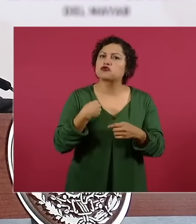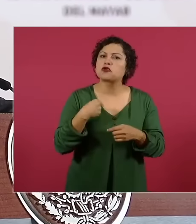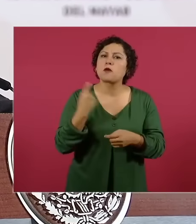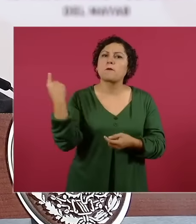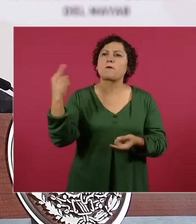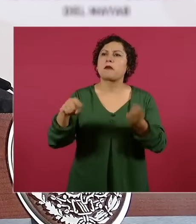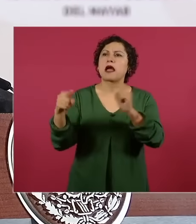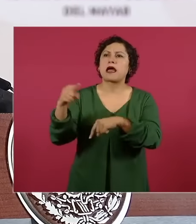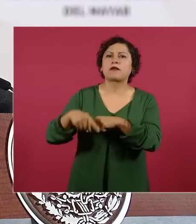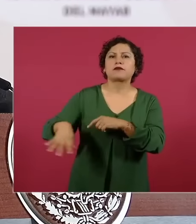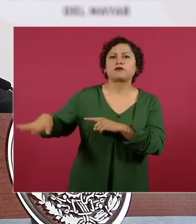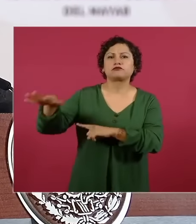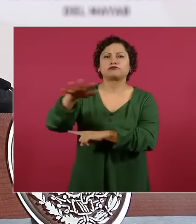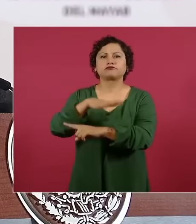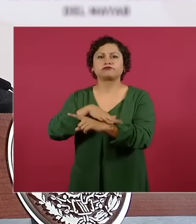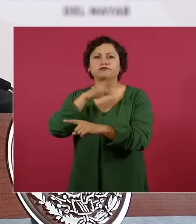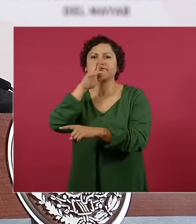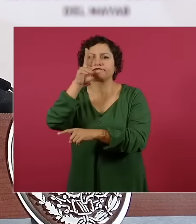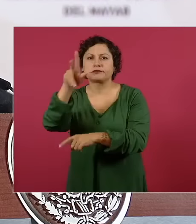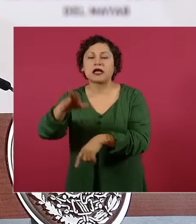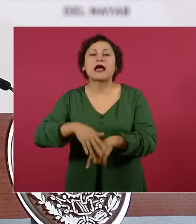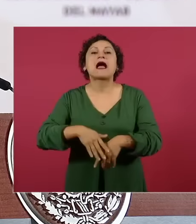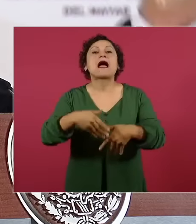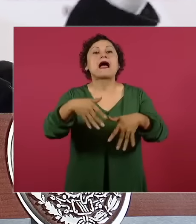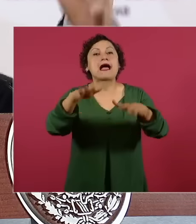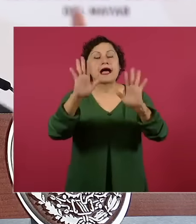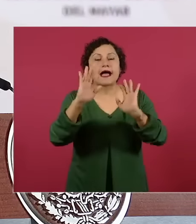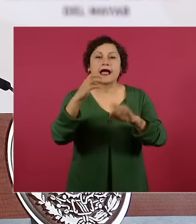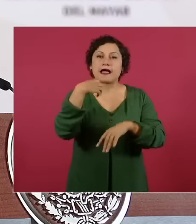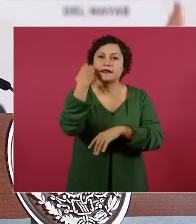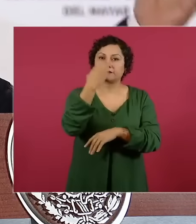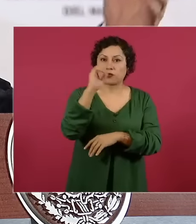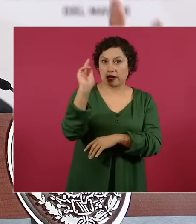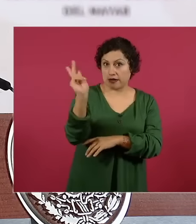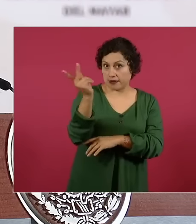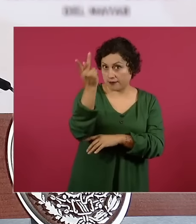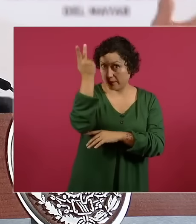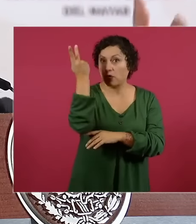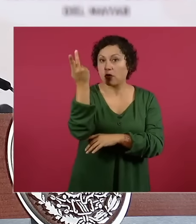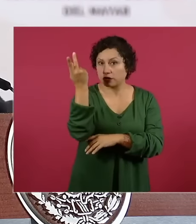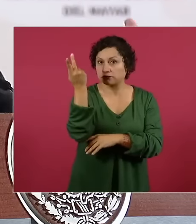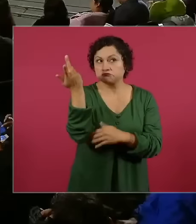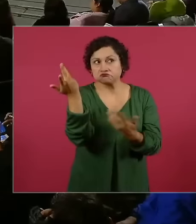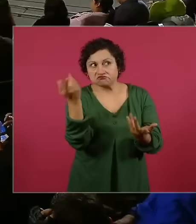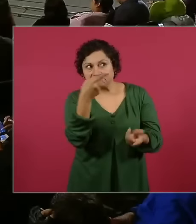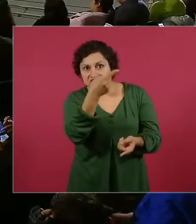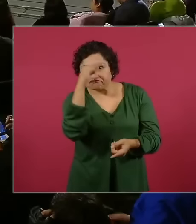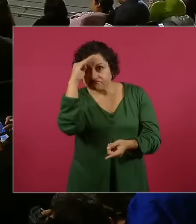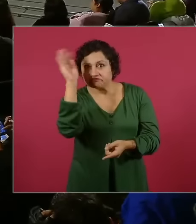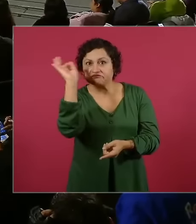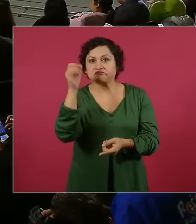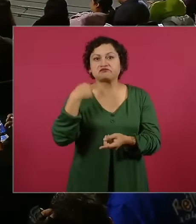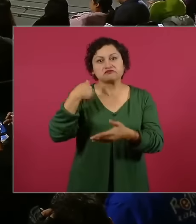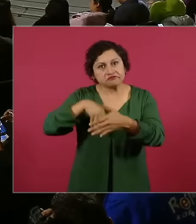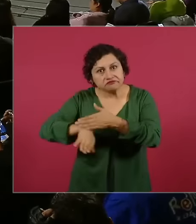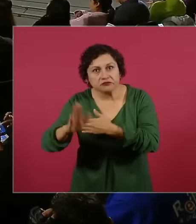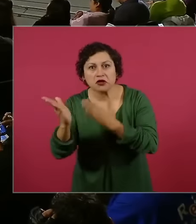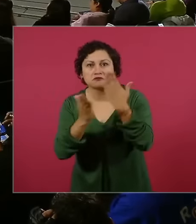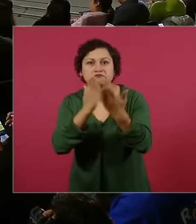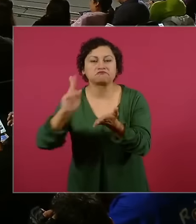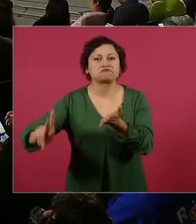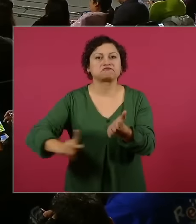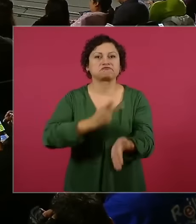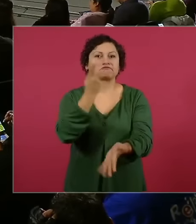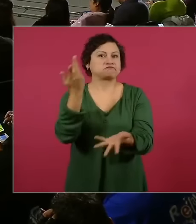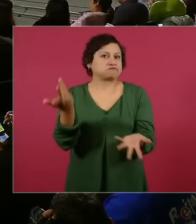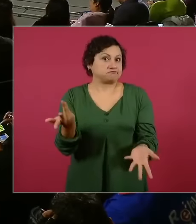Una escuela del Instituto Politécnico Nacional, porque a lo mejor regreso a estudiar